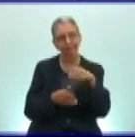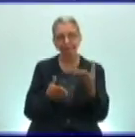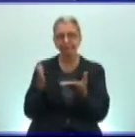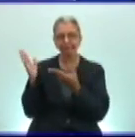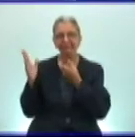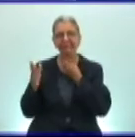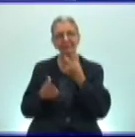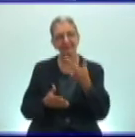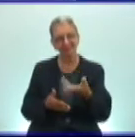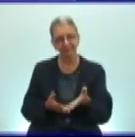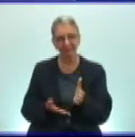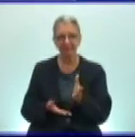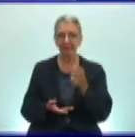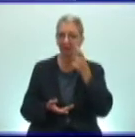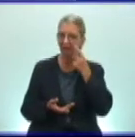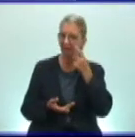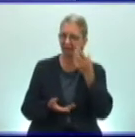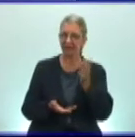ejemplos.